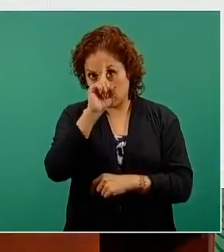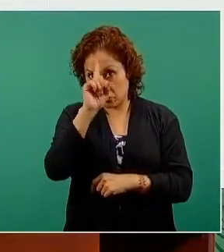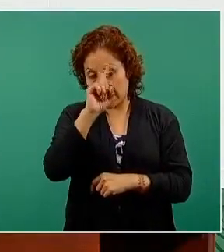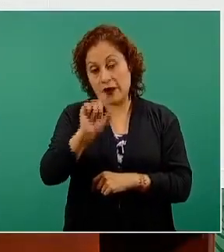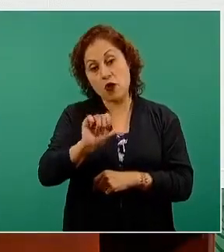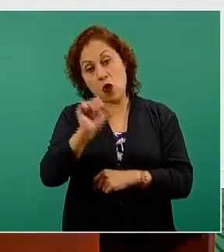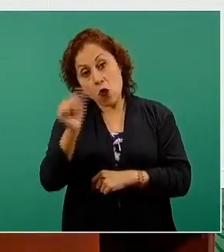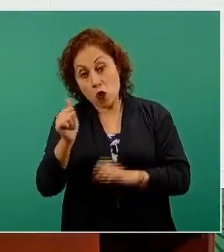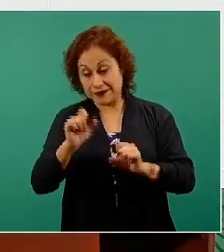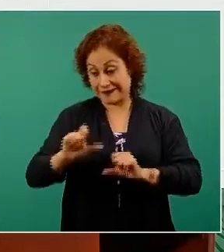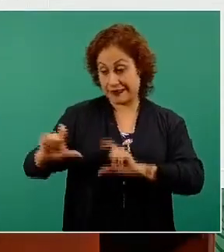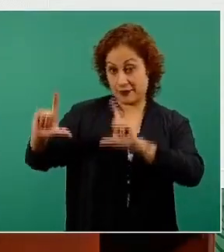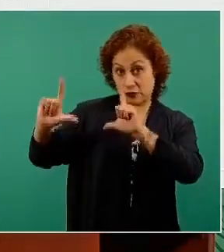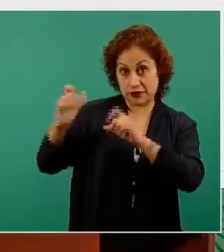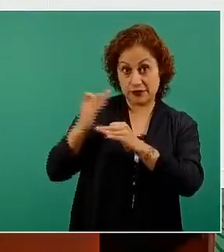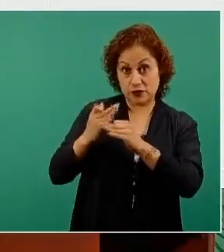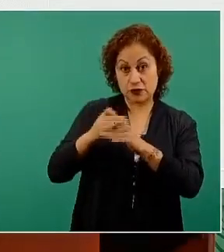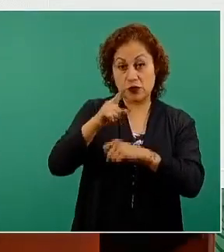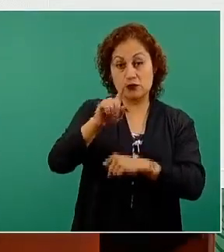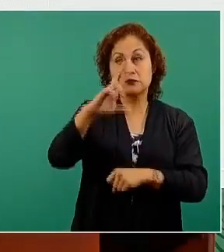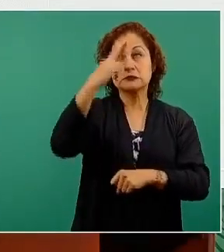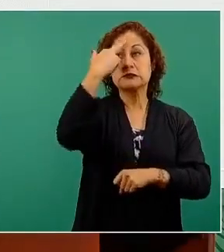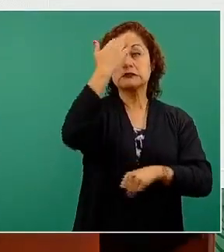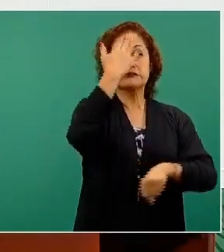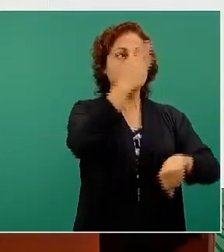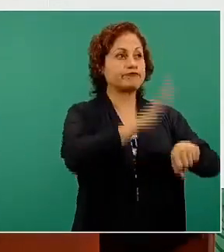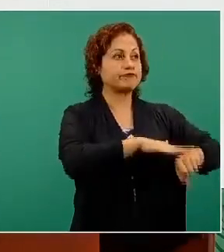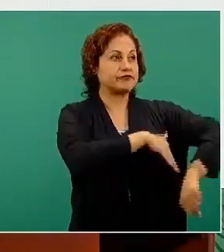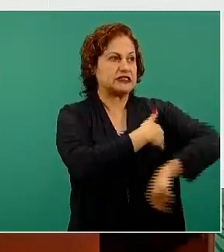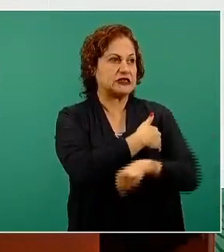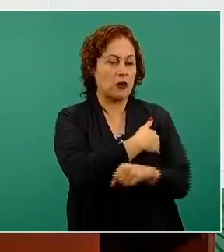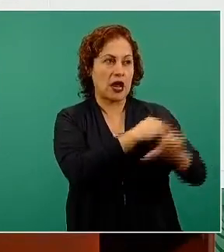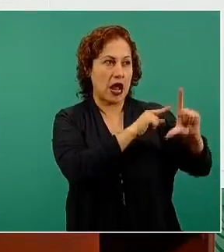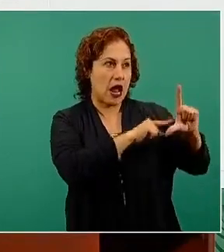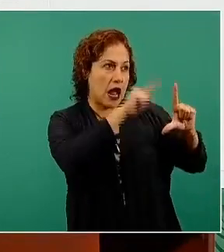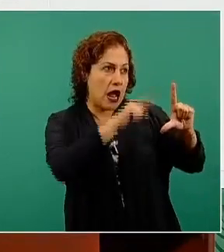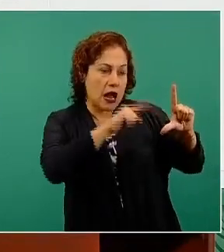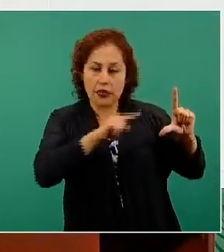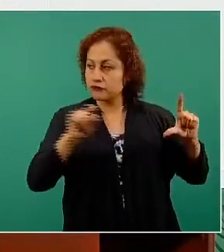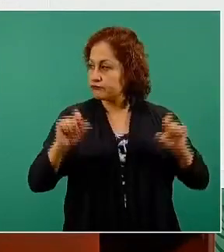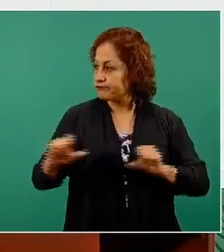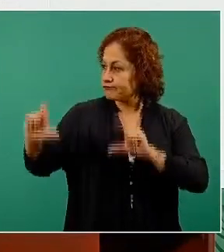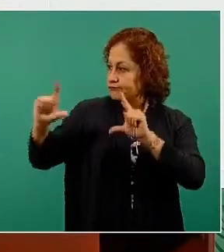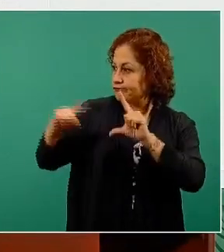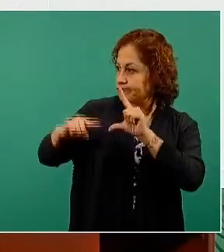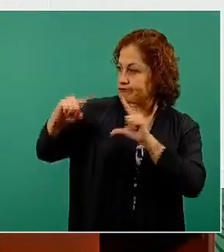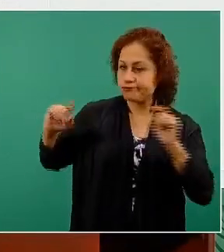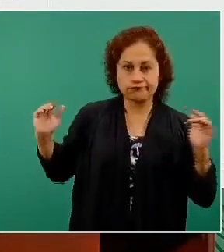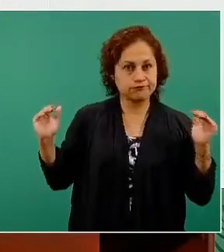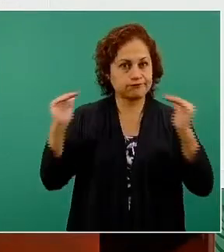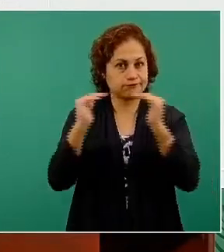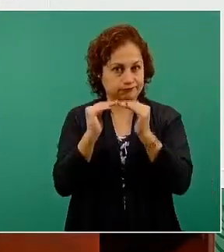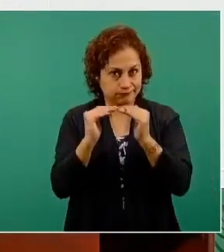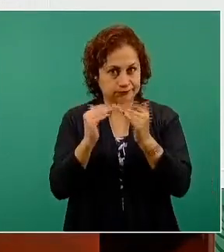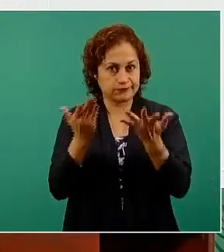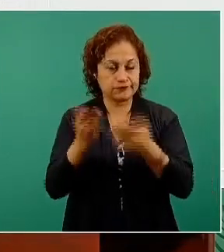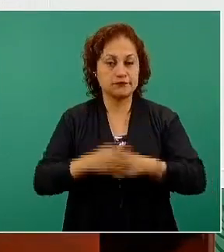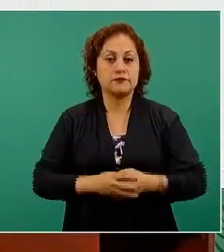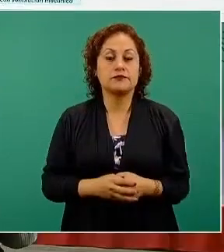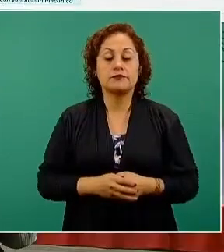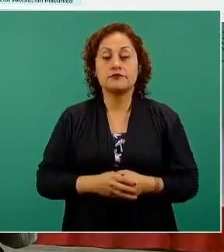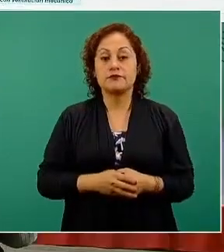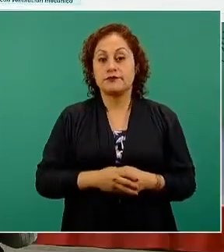vayamos comparando estos puntos mínimos con el punto previo para ver cuándo lo rebasamos. Lo que comparamos ahí